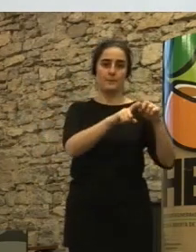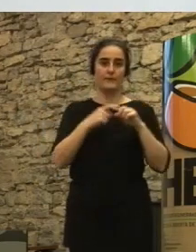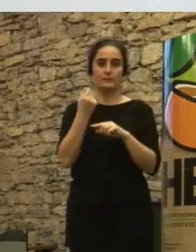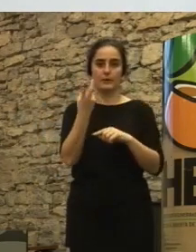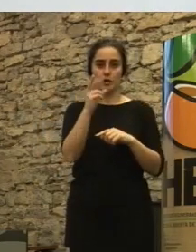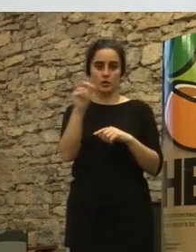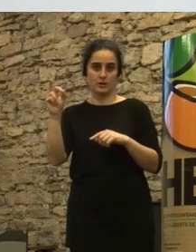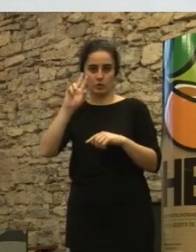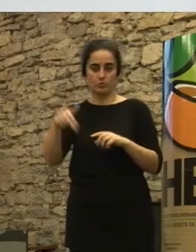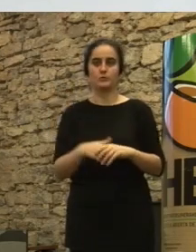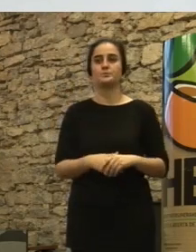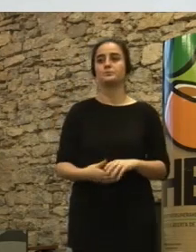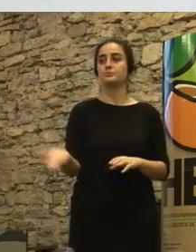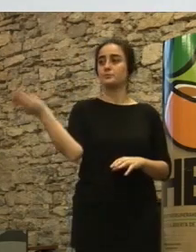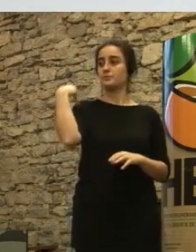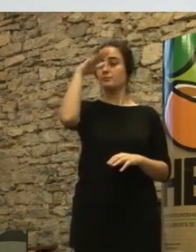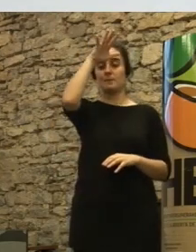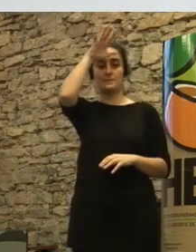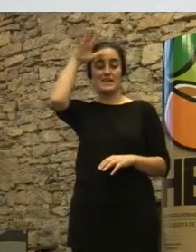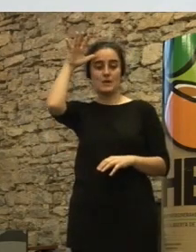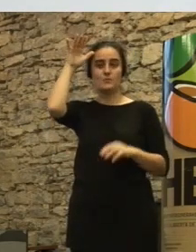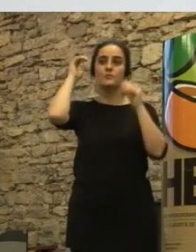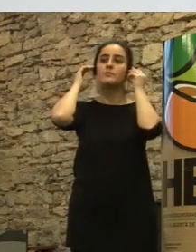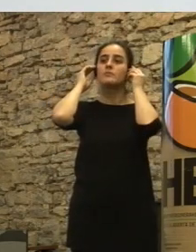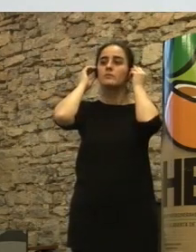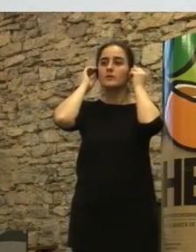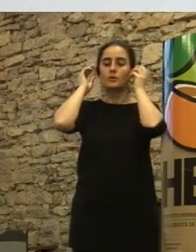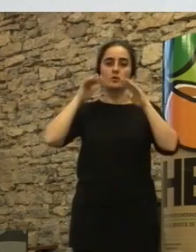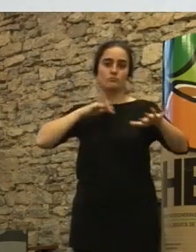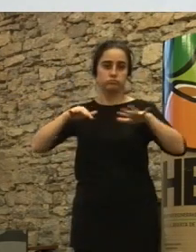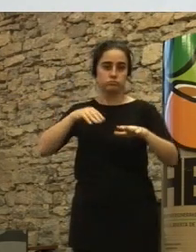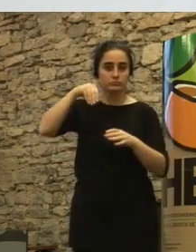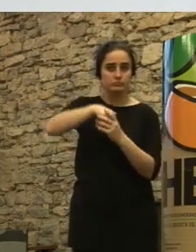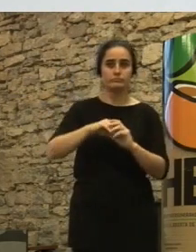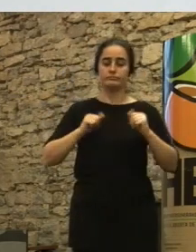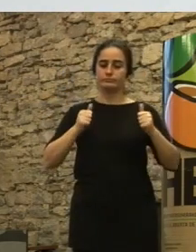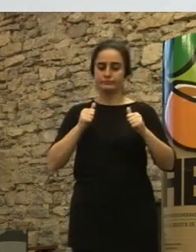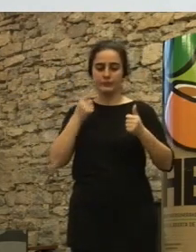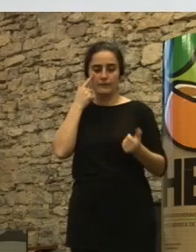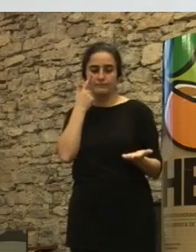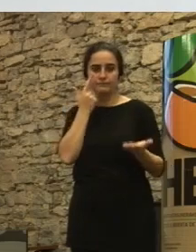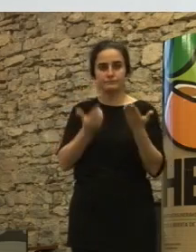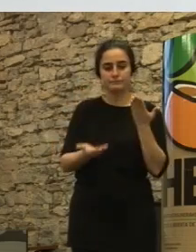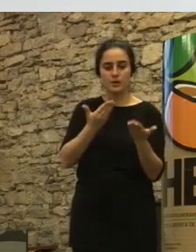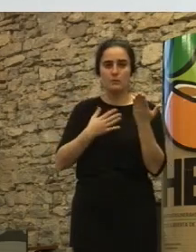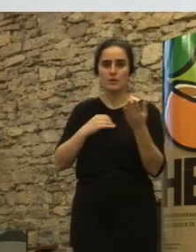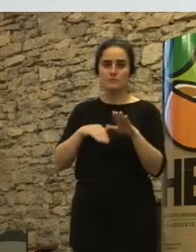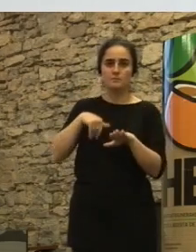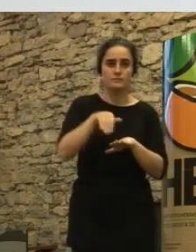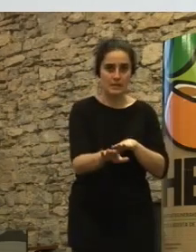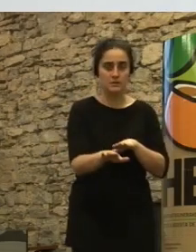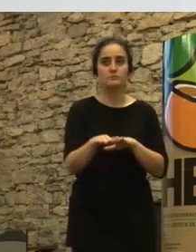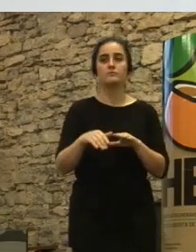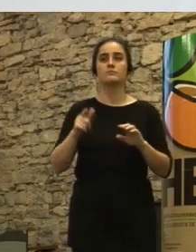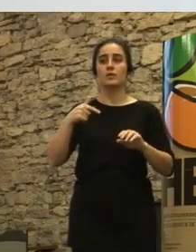1.200 euros. El pasado verano, dentro del movimiento empezaron a evaluar la posibilidad de dar un paso más